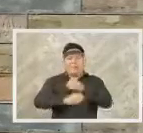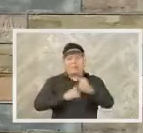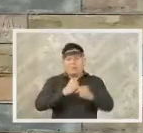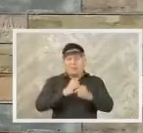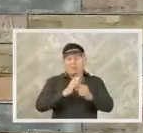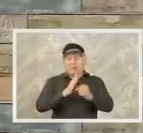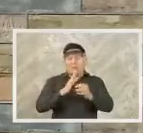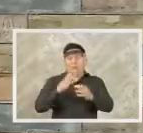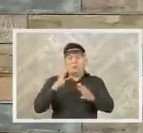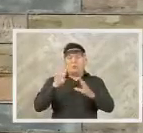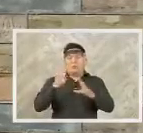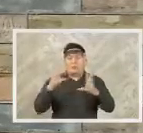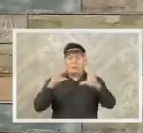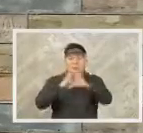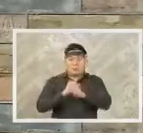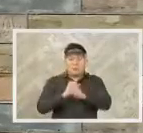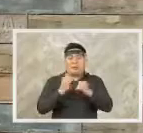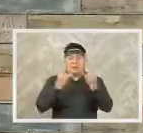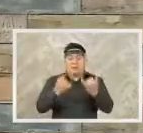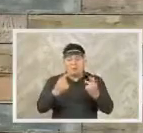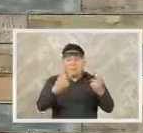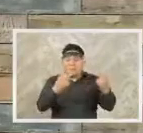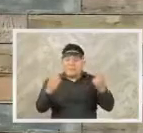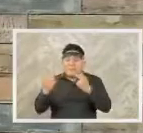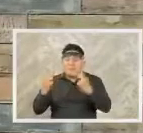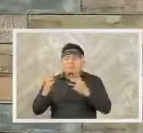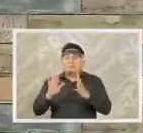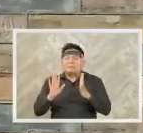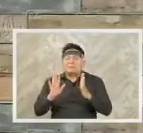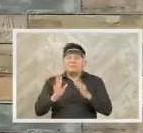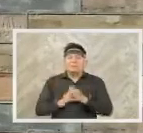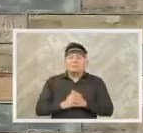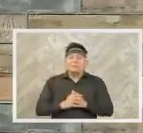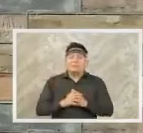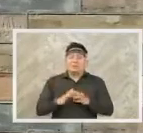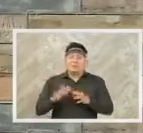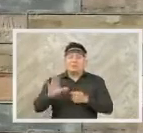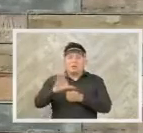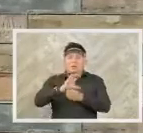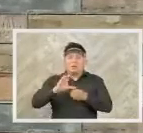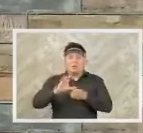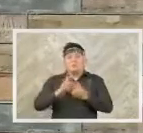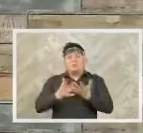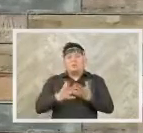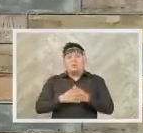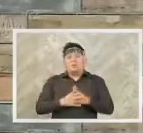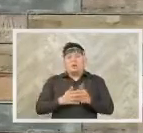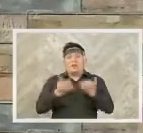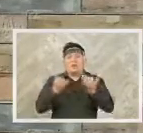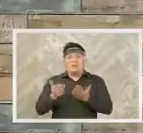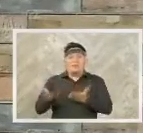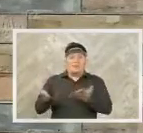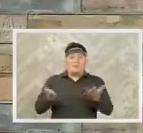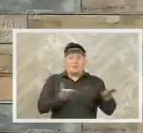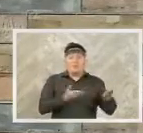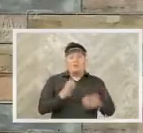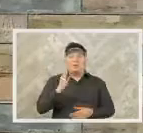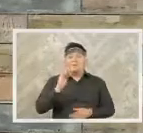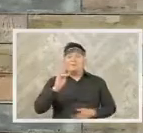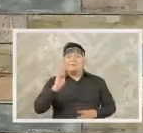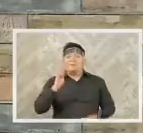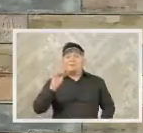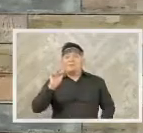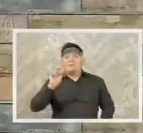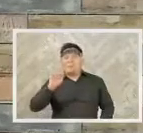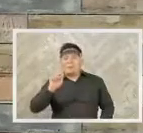comentarios. Para hablar un poco más de los componentes de nuestro plan de desarrollo municipal, le quiero dar la cordial bienvenida a Viviana Quintero. Ella